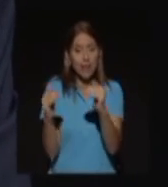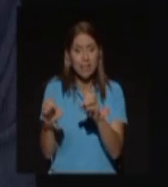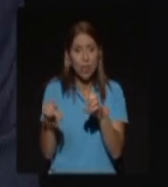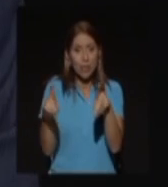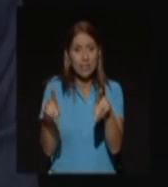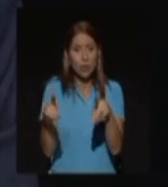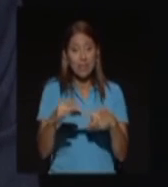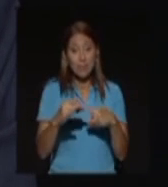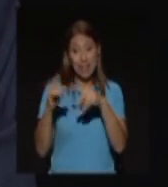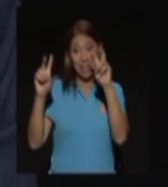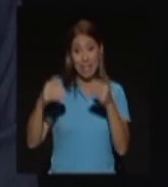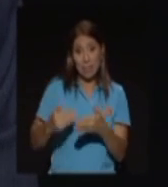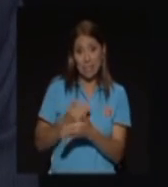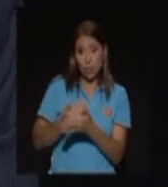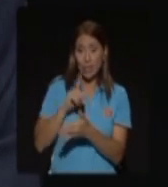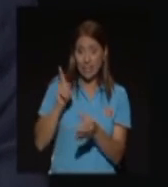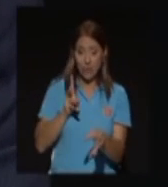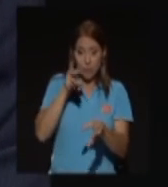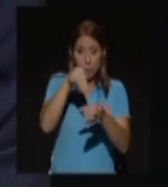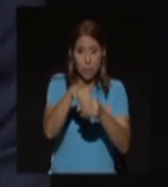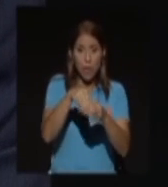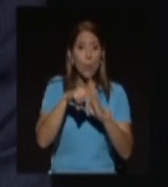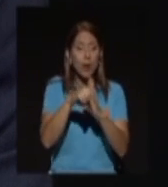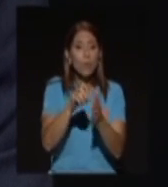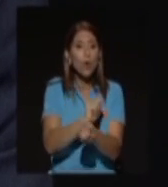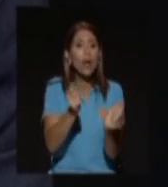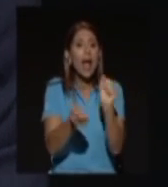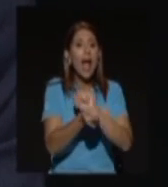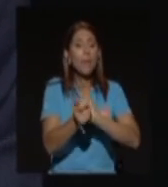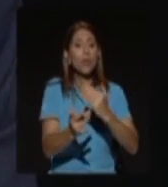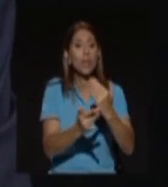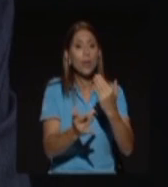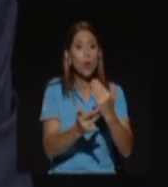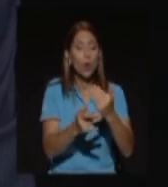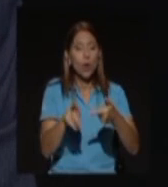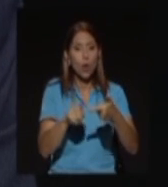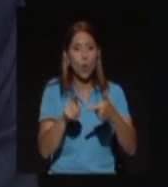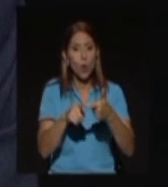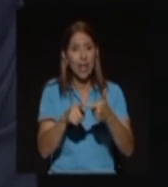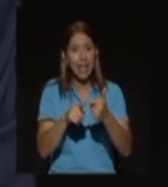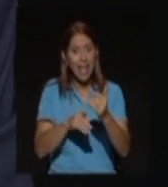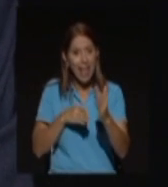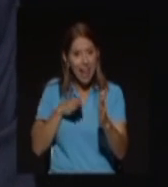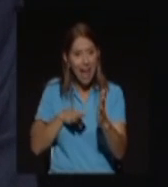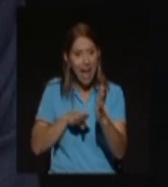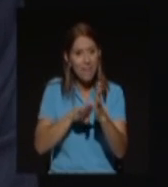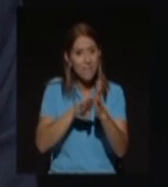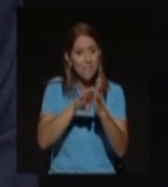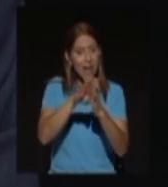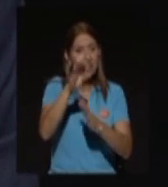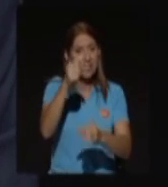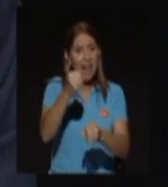temas más recientes como el cambio tecnológico y el avance hacia labores y tareas